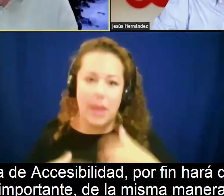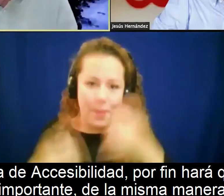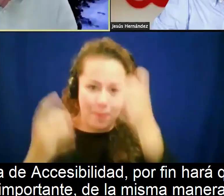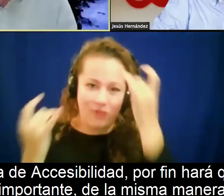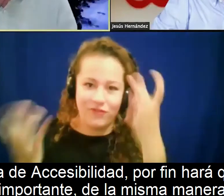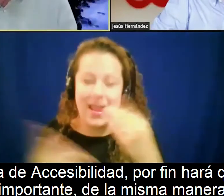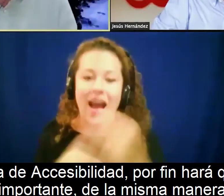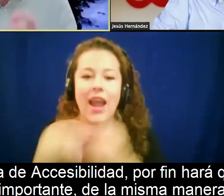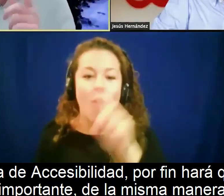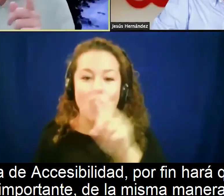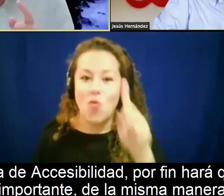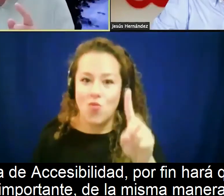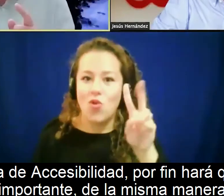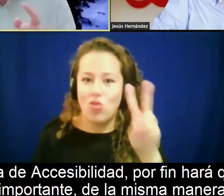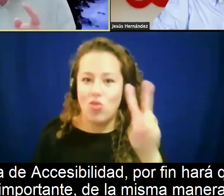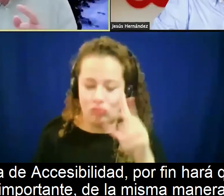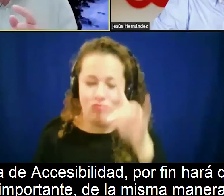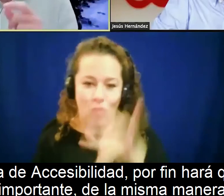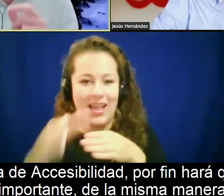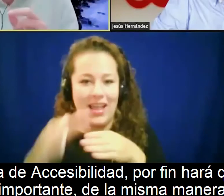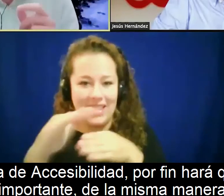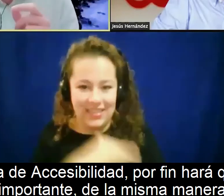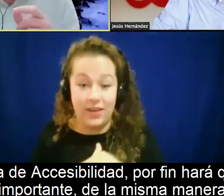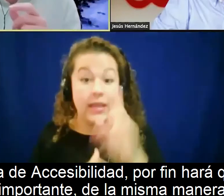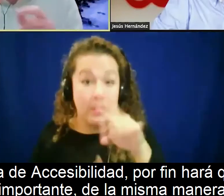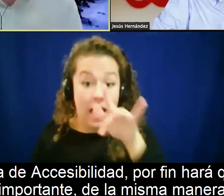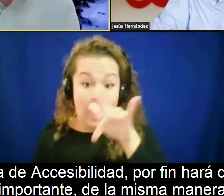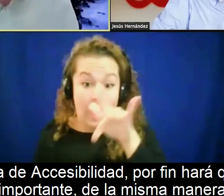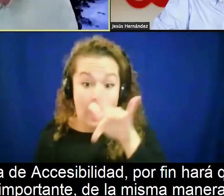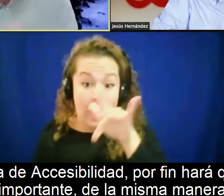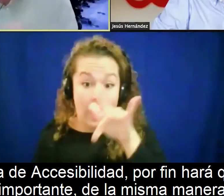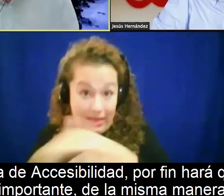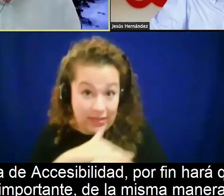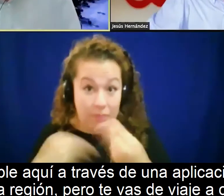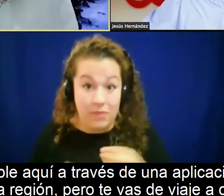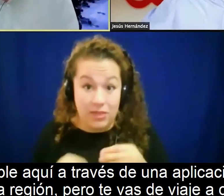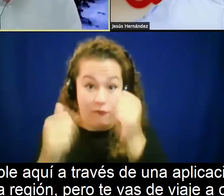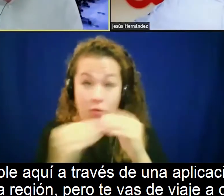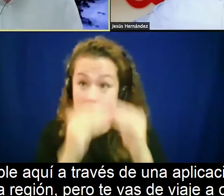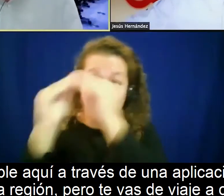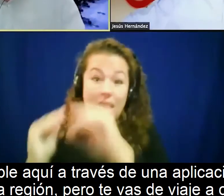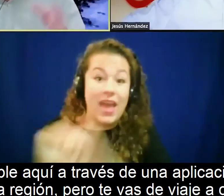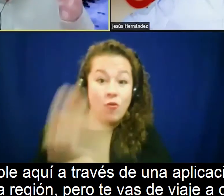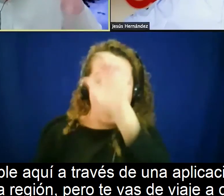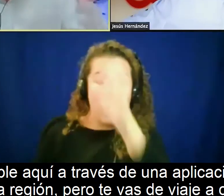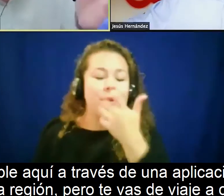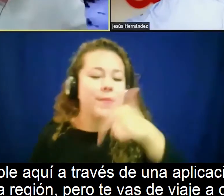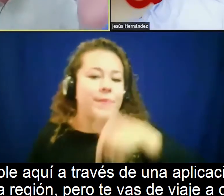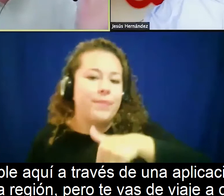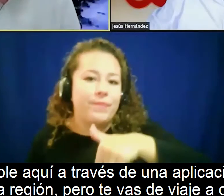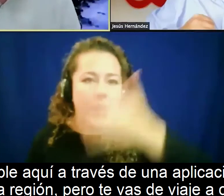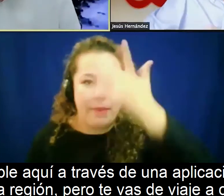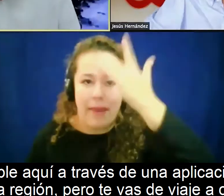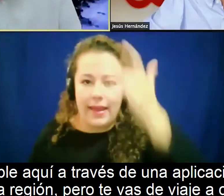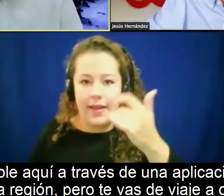el 112 sea accesible y, lo más importante, sea accesible de la misma manera para toda Europa. Porque, claro, si es accesible aquí a través de una app, por